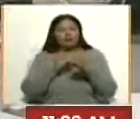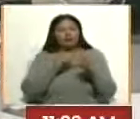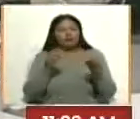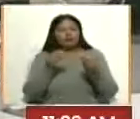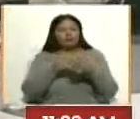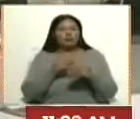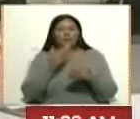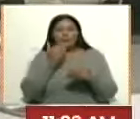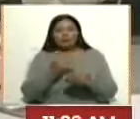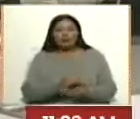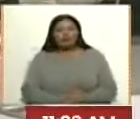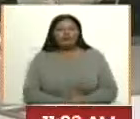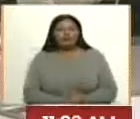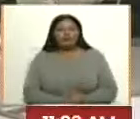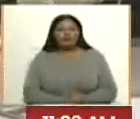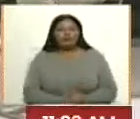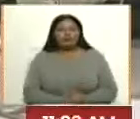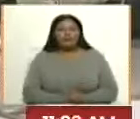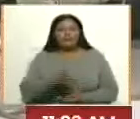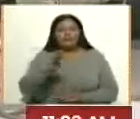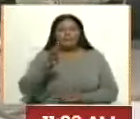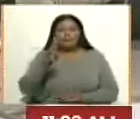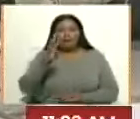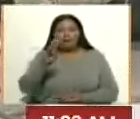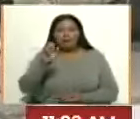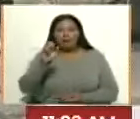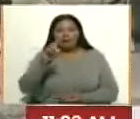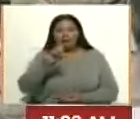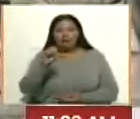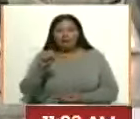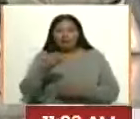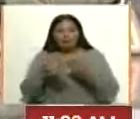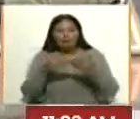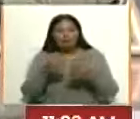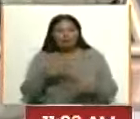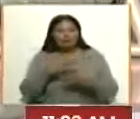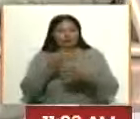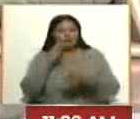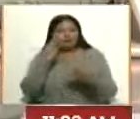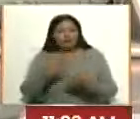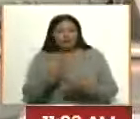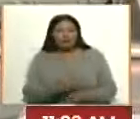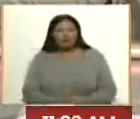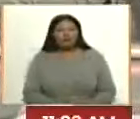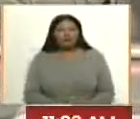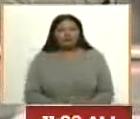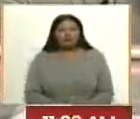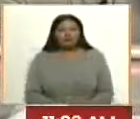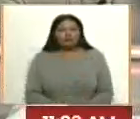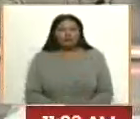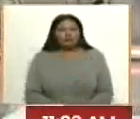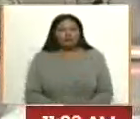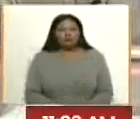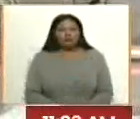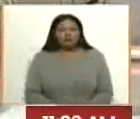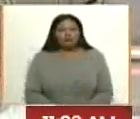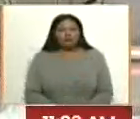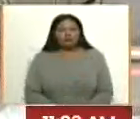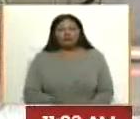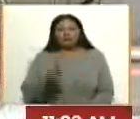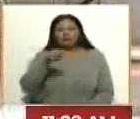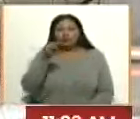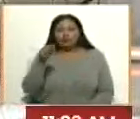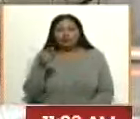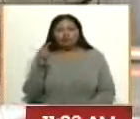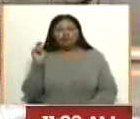bolivariano, al diálogo de Barbados, y por supuesto que desnuda las verdaderas intenciones. ¿Le lanzan piedra al diálogo con esto? Claro, desde luego. No solamente